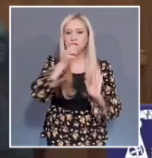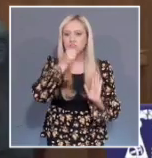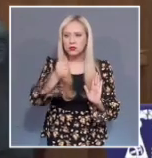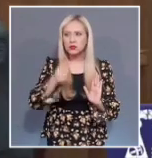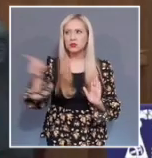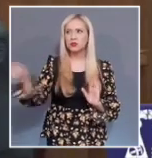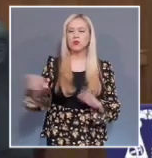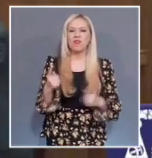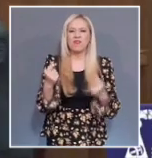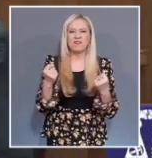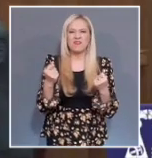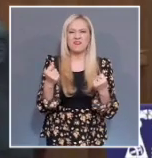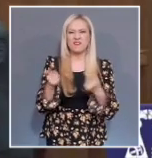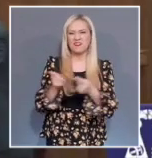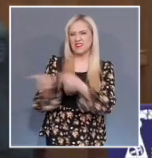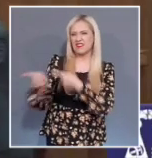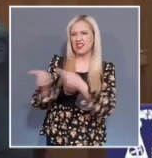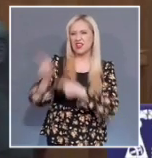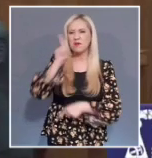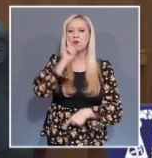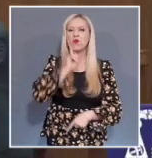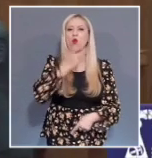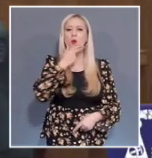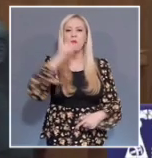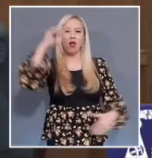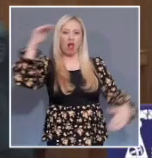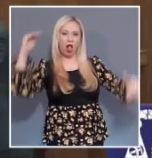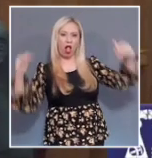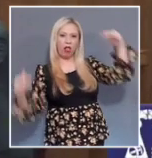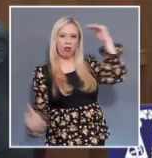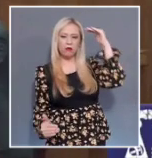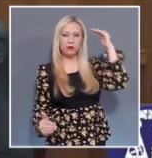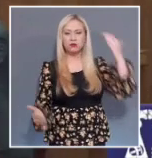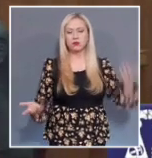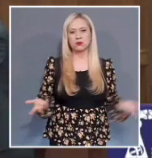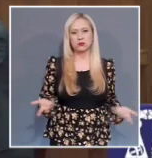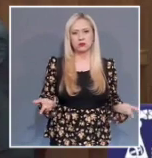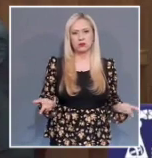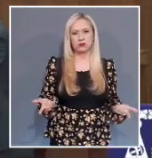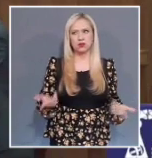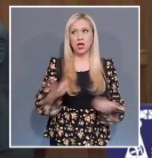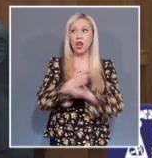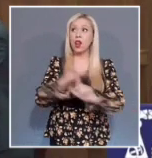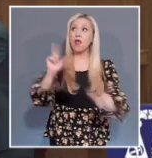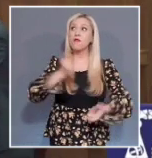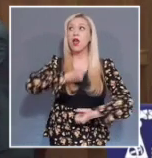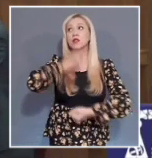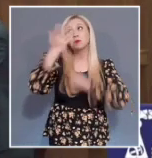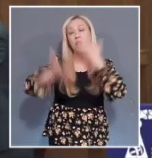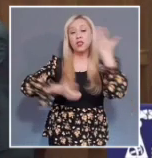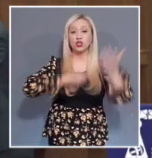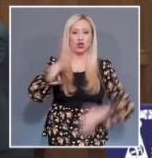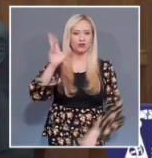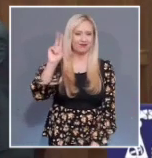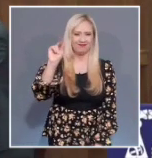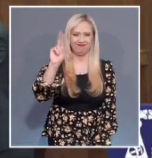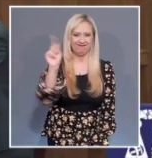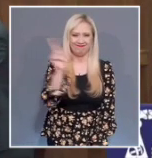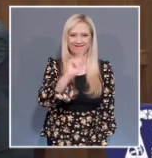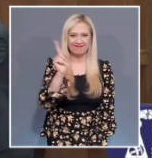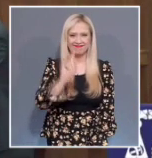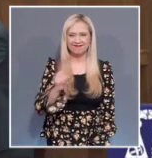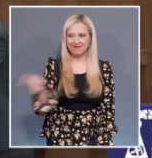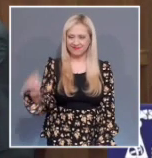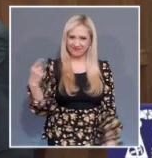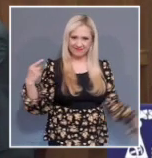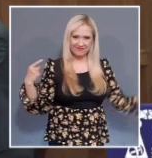desigualdad entre mujeres y hombres, ni se encontraba protegido por la libertad de expresión. Asimismo, que esta no era